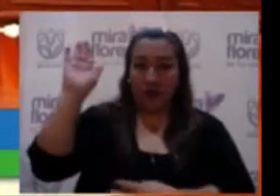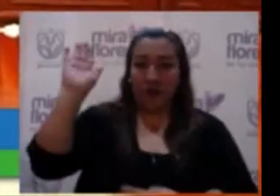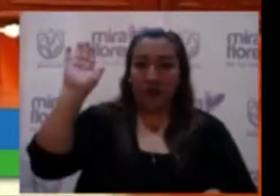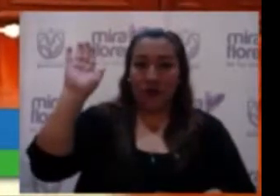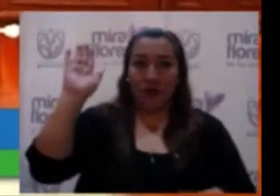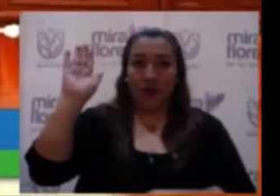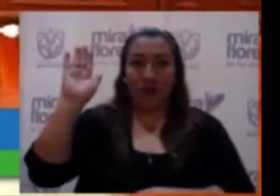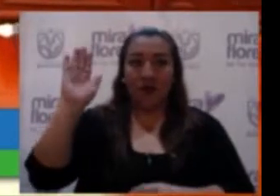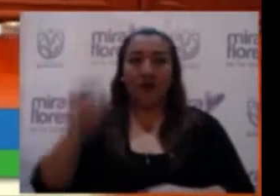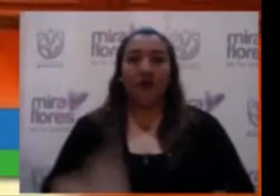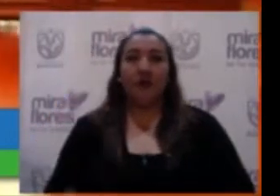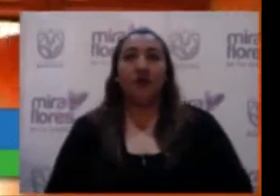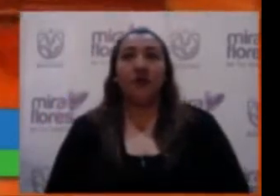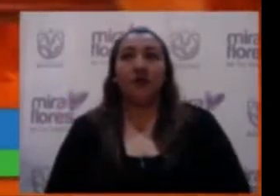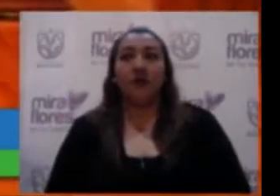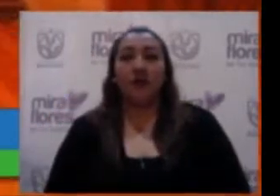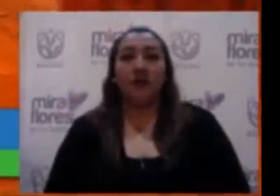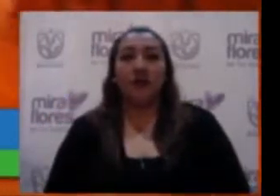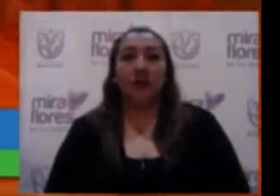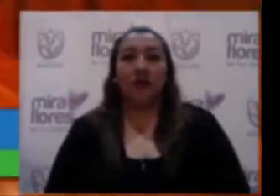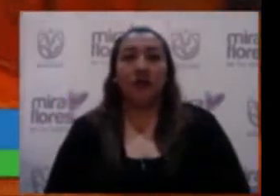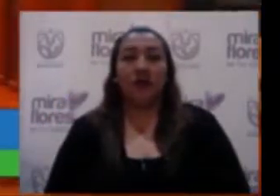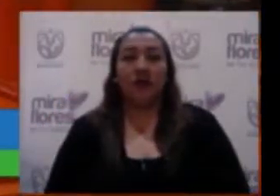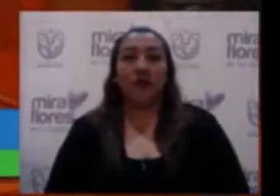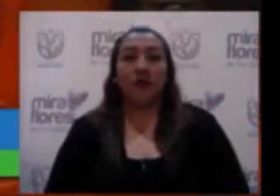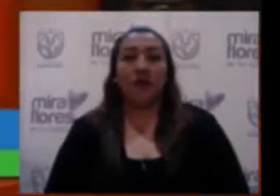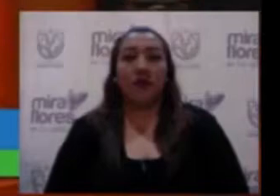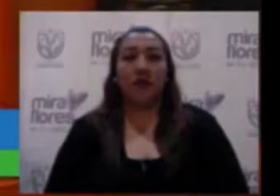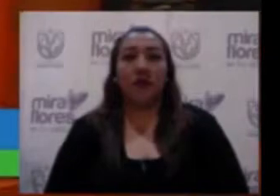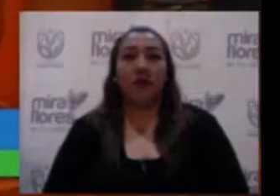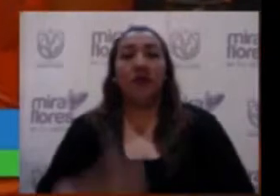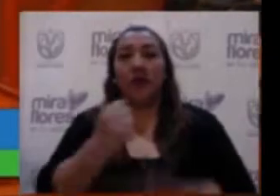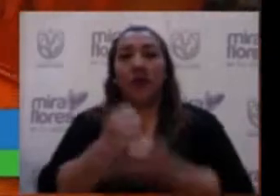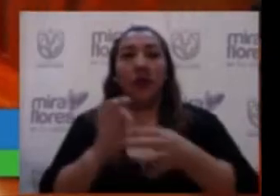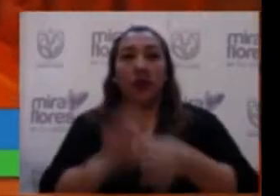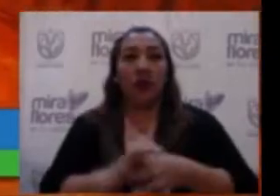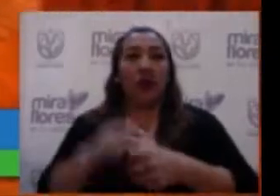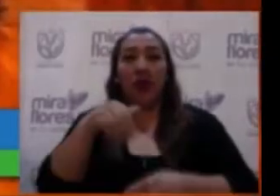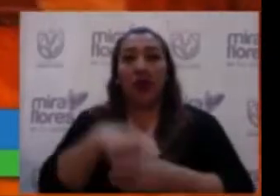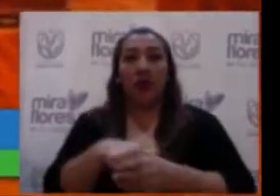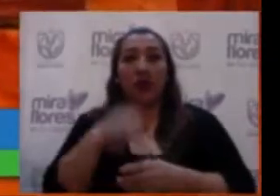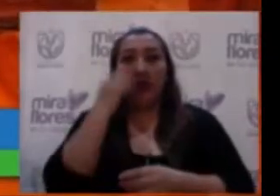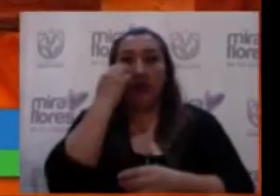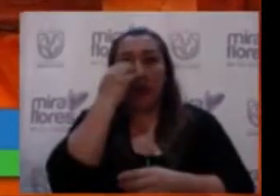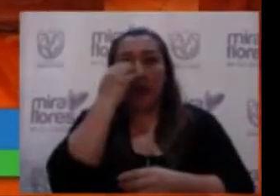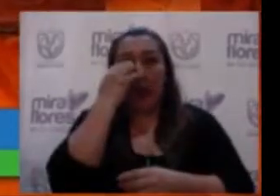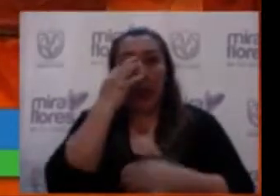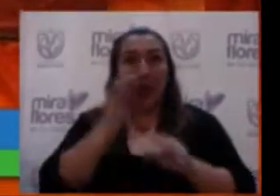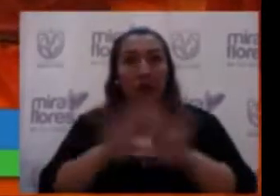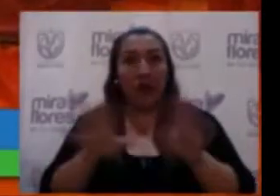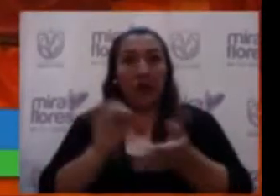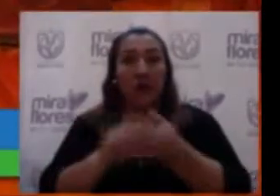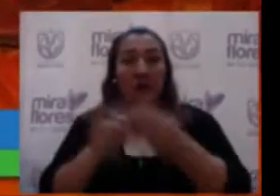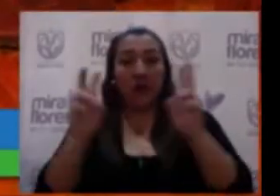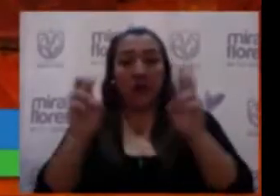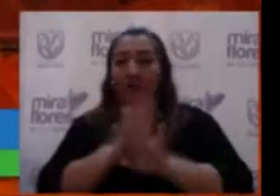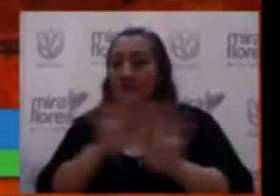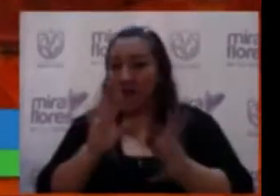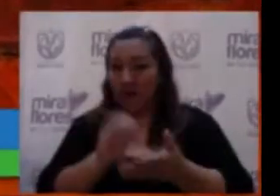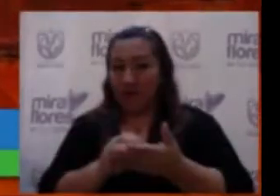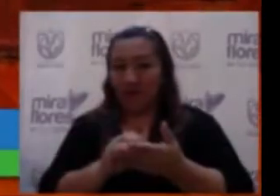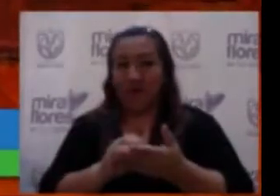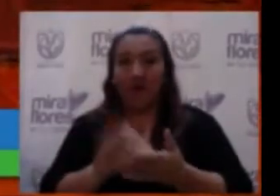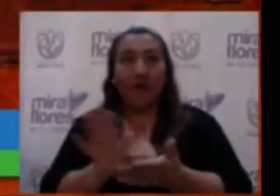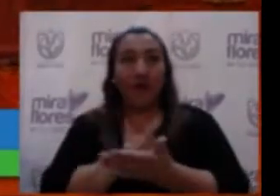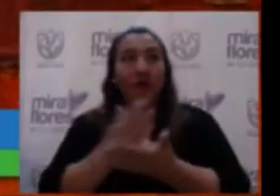conformidad. Se aprueba por unanimidad de votos. Muchas gracias. No tenemos más temas que tratar, ¿verdad? Es todo, señor alcalde.